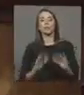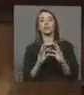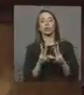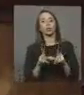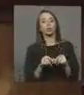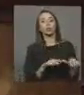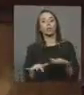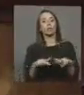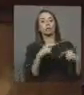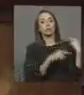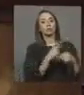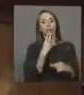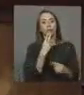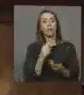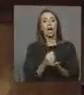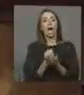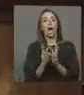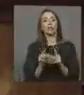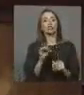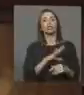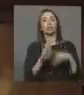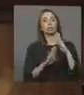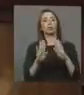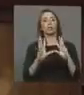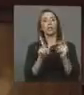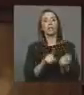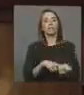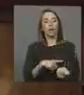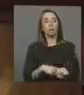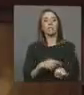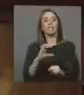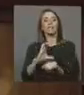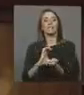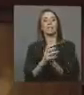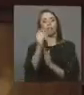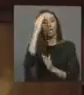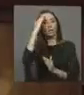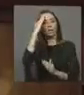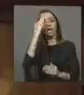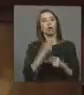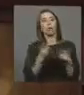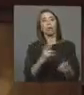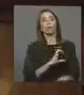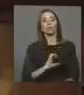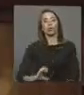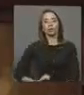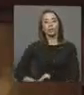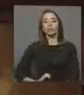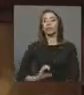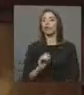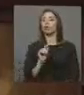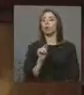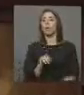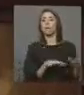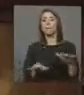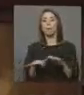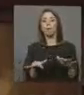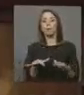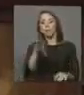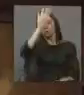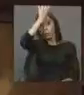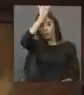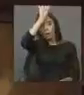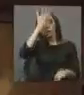Vida, Asociación Chilena de Protección de la Familia, el Centro de Liderazgo Público Cristiano Oikonomos, el Movimiento